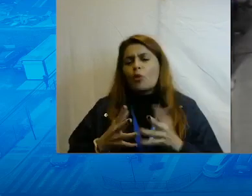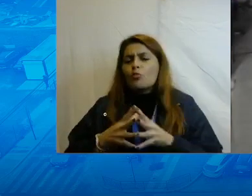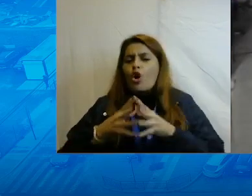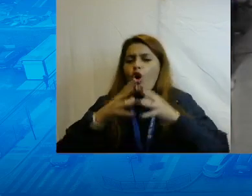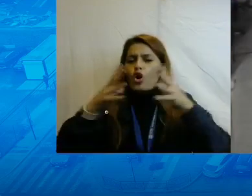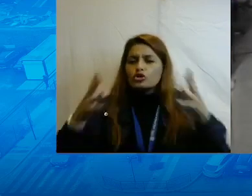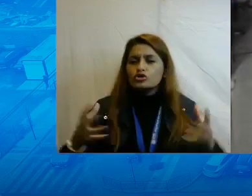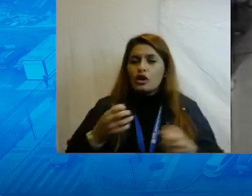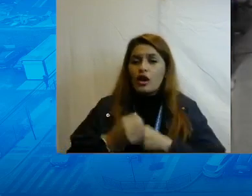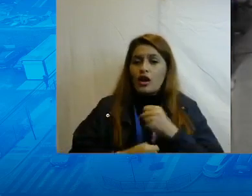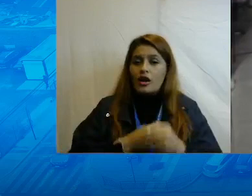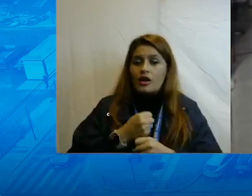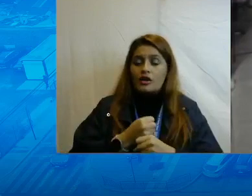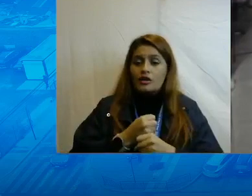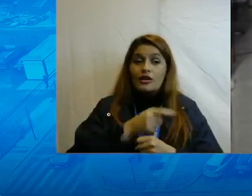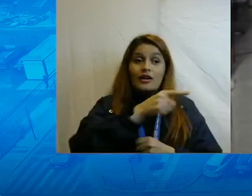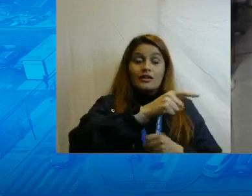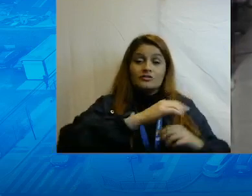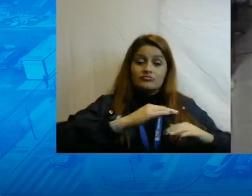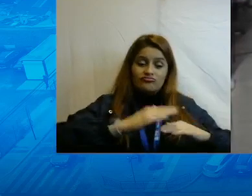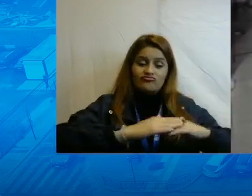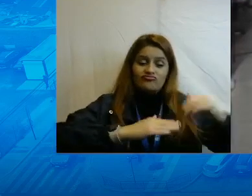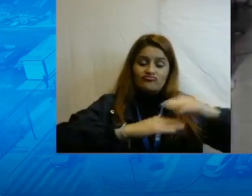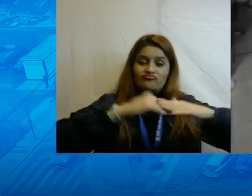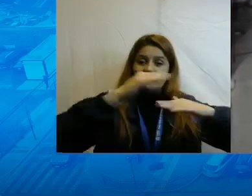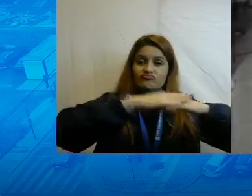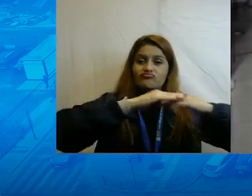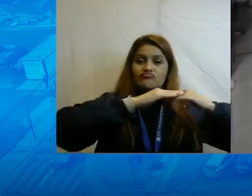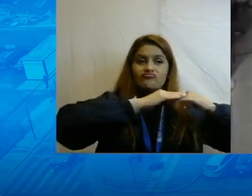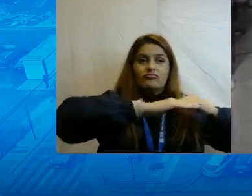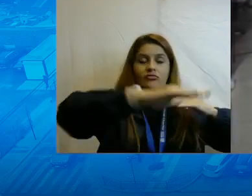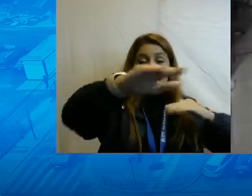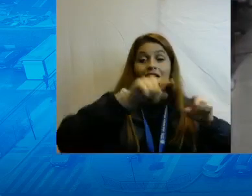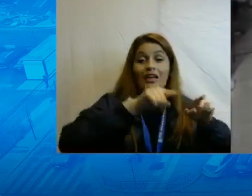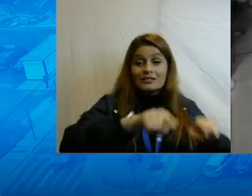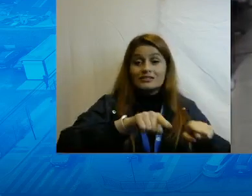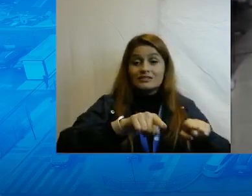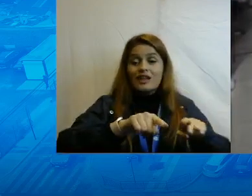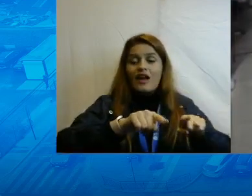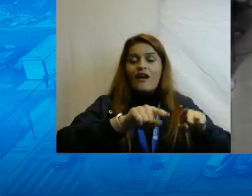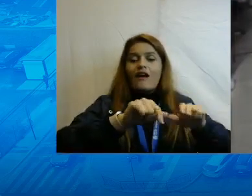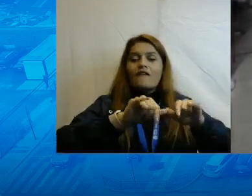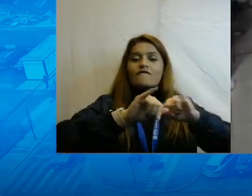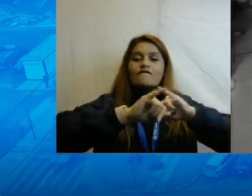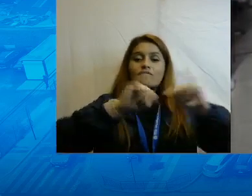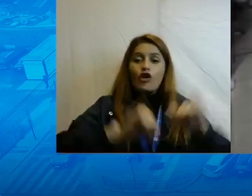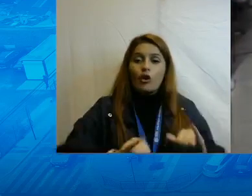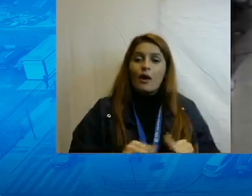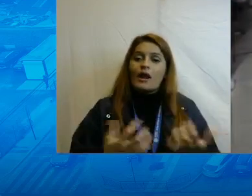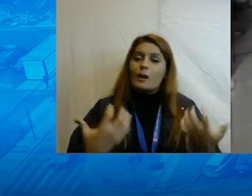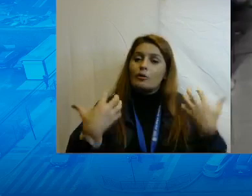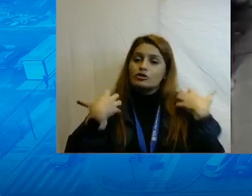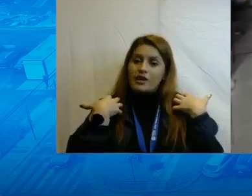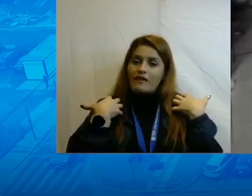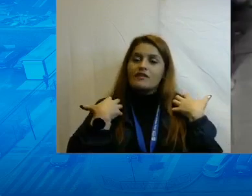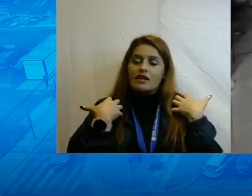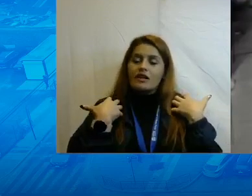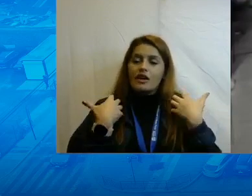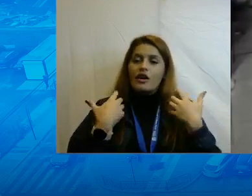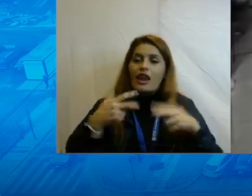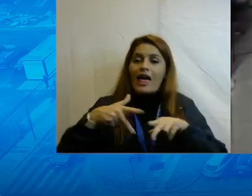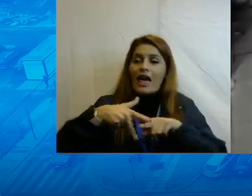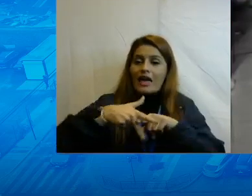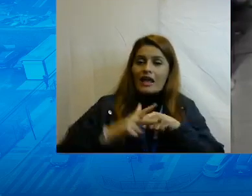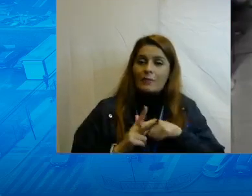y se va a reconvertir a un relleno sanitario, que es la forma más responsable de gestionar los residuos con las herramientas que tenemos hoy